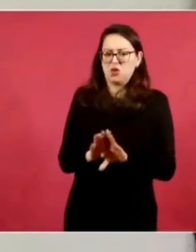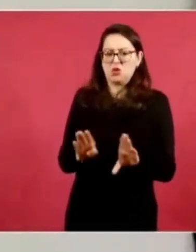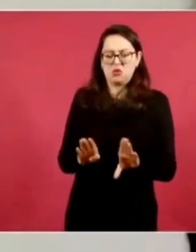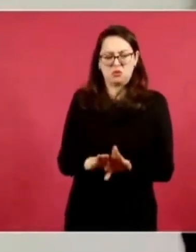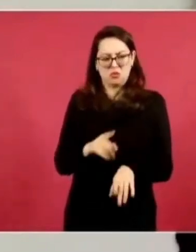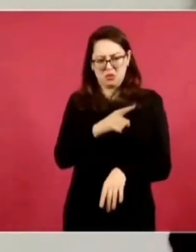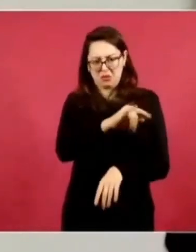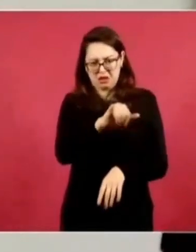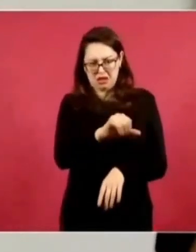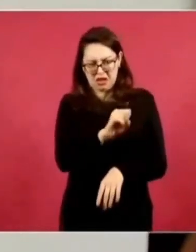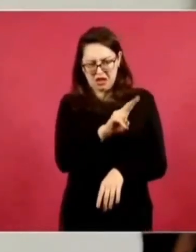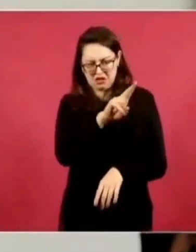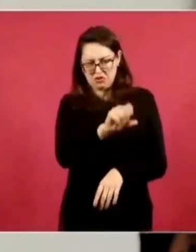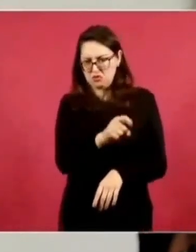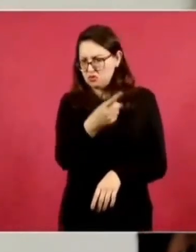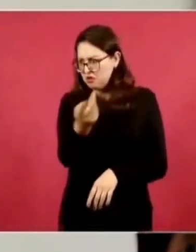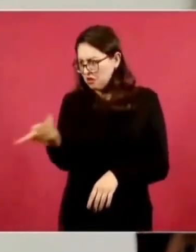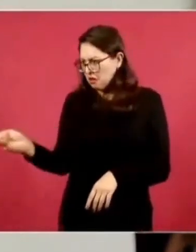de la presidencia?